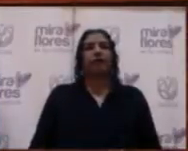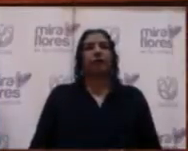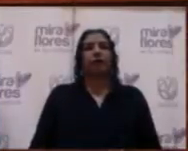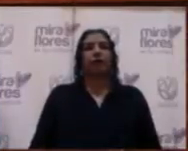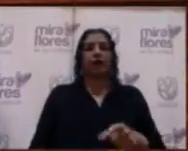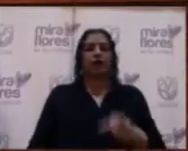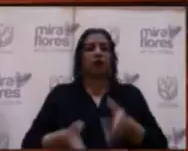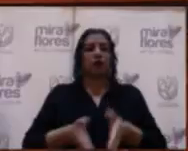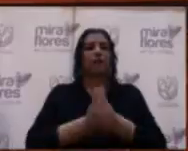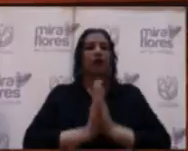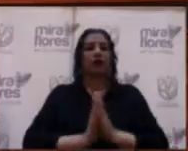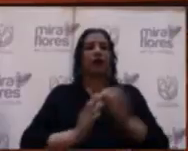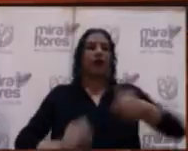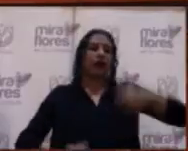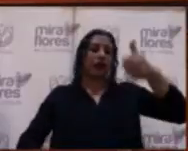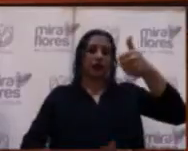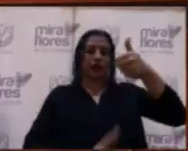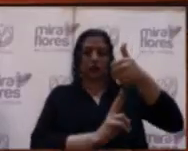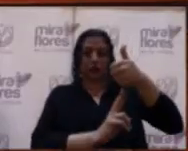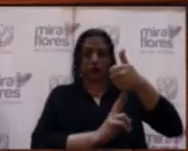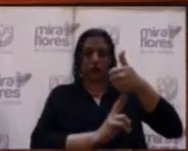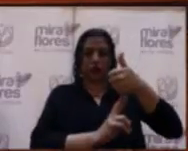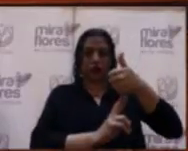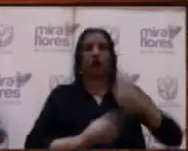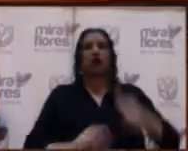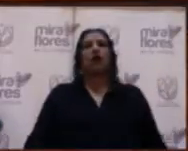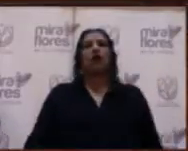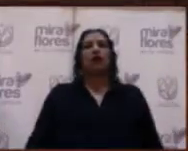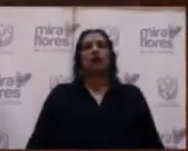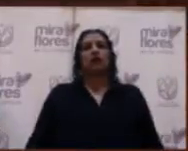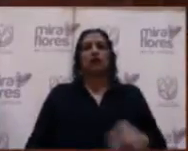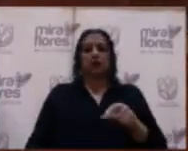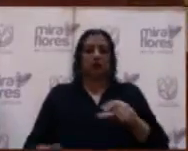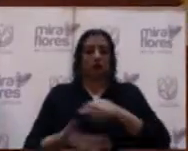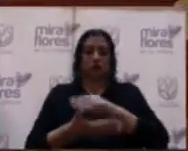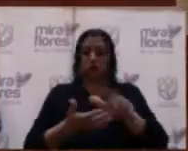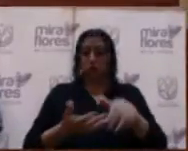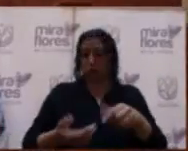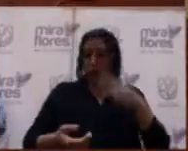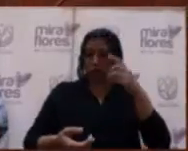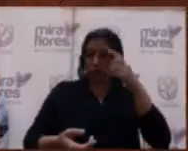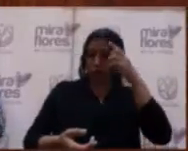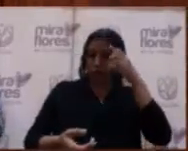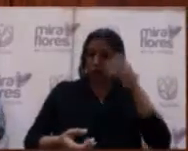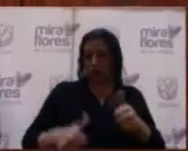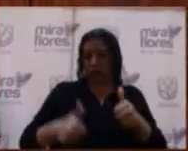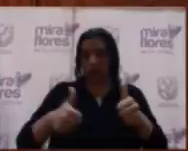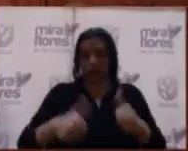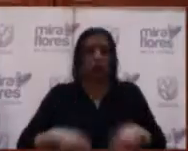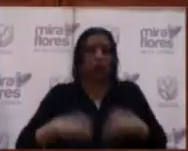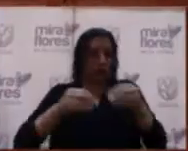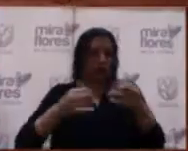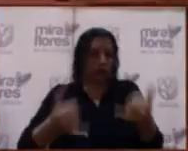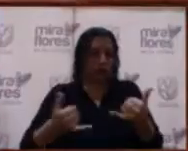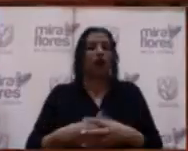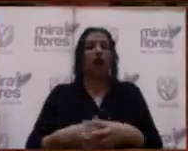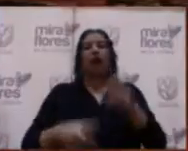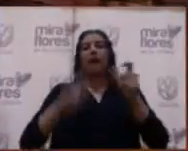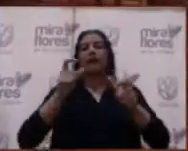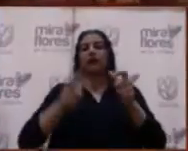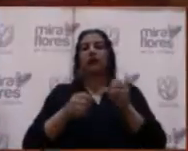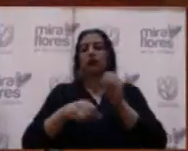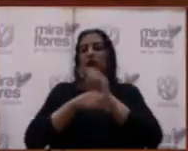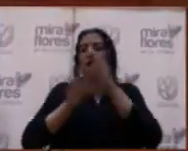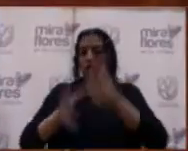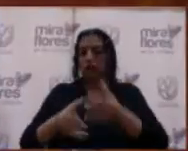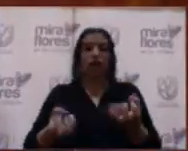una solicitud del regidor. Si lo consideran pertinente, lo ponemos en la orden del día. Aquellos miembros del Consejo que estén a favor